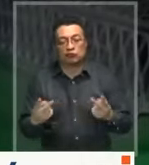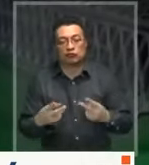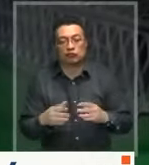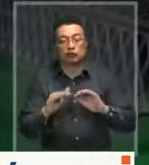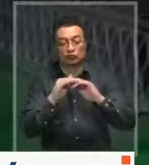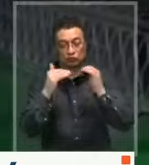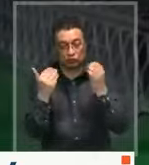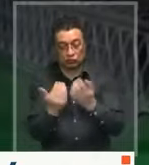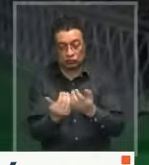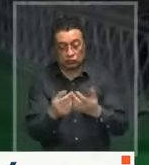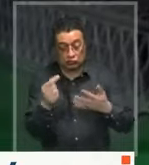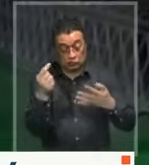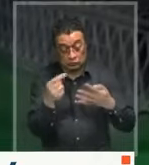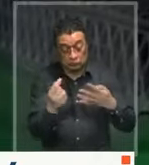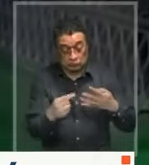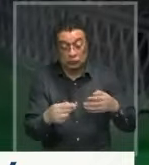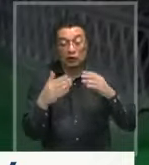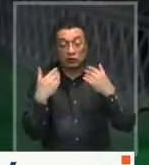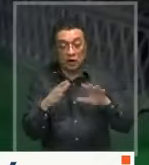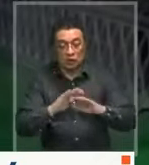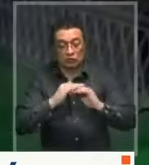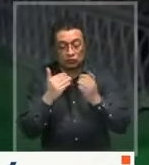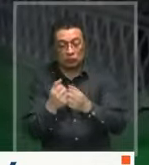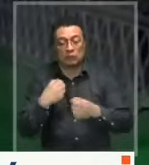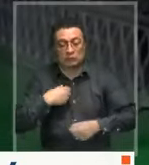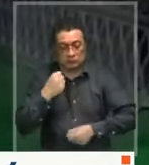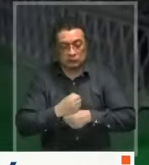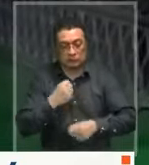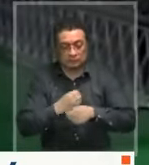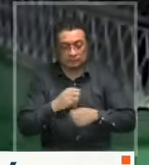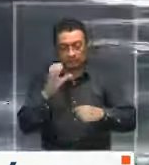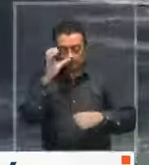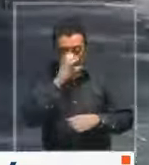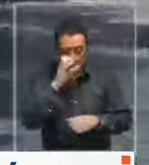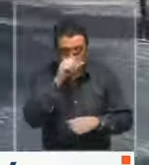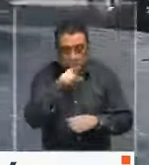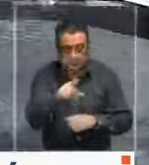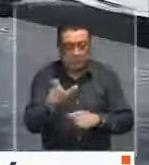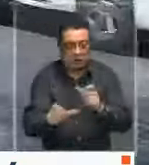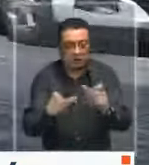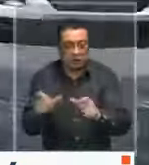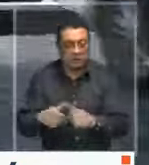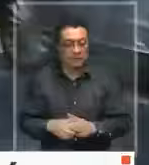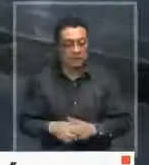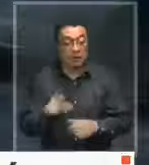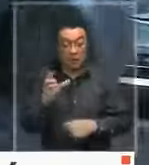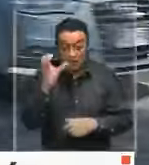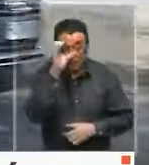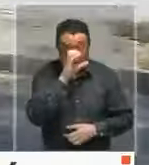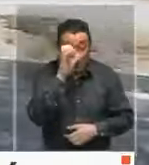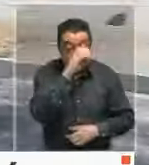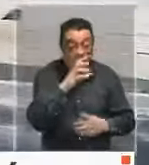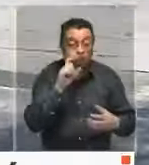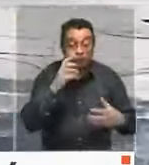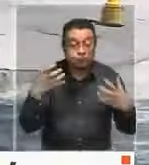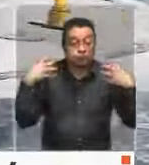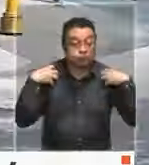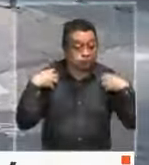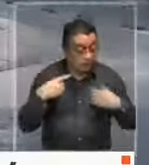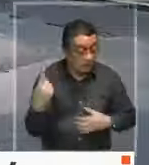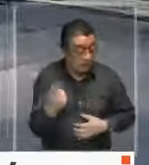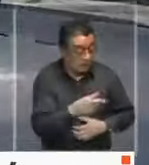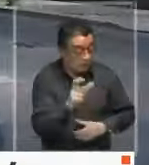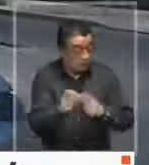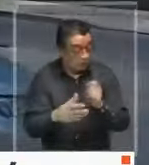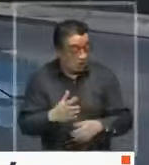de nuestros medios trabajando para dar con el paradero de estos antisociales. Y mientras ellos buscan a los responsables, la sensación de